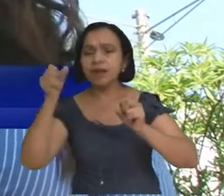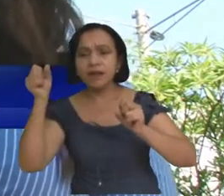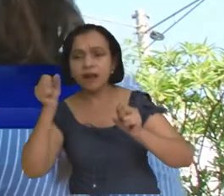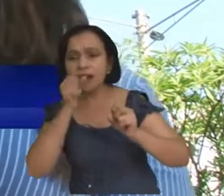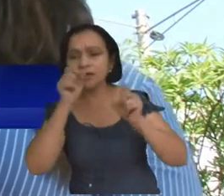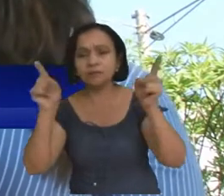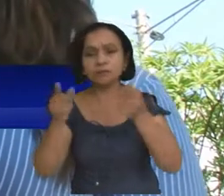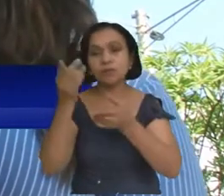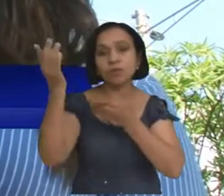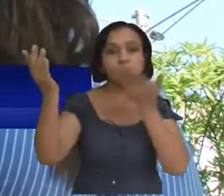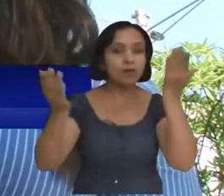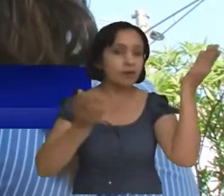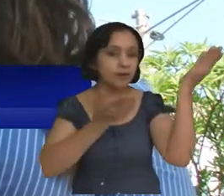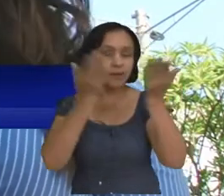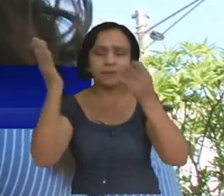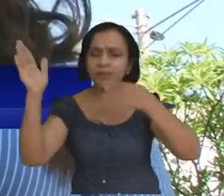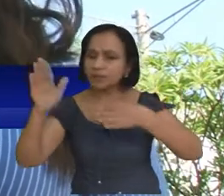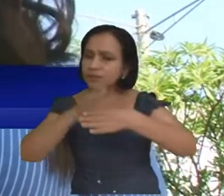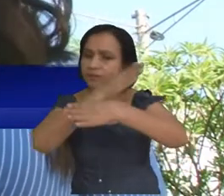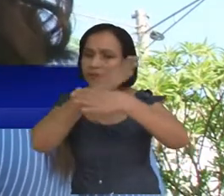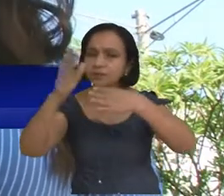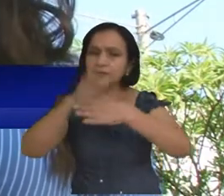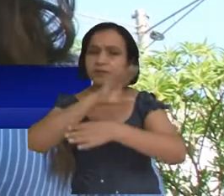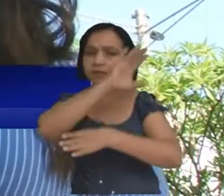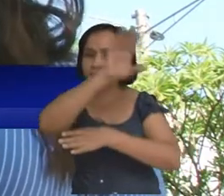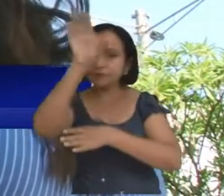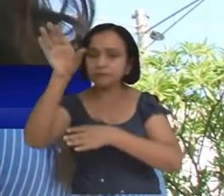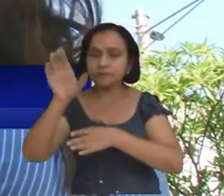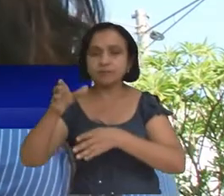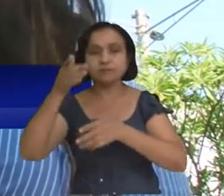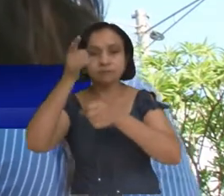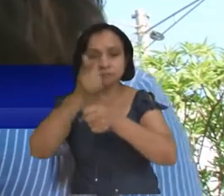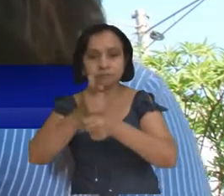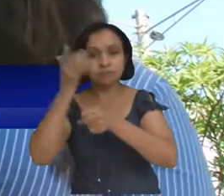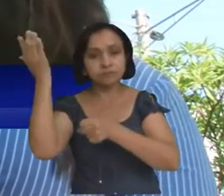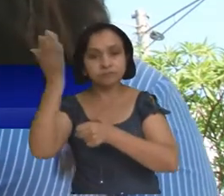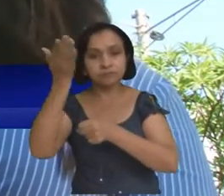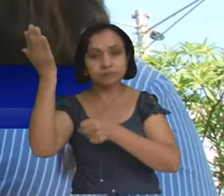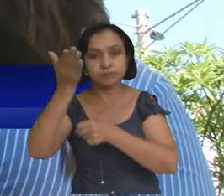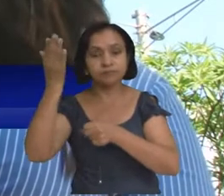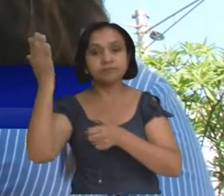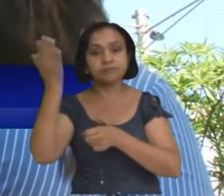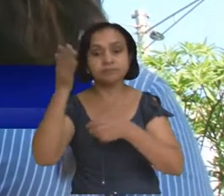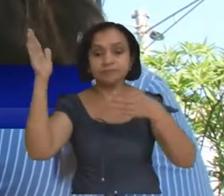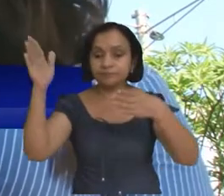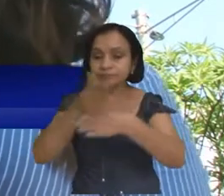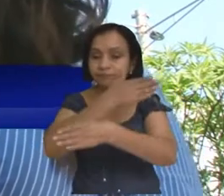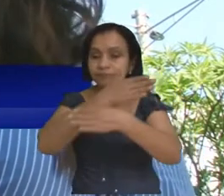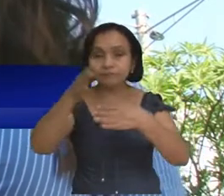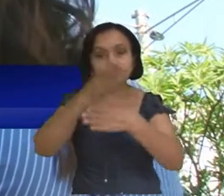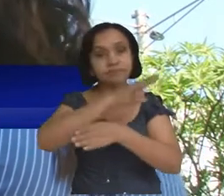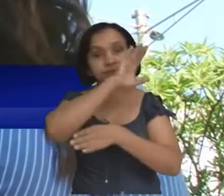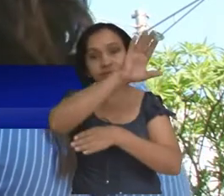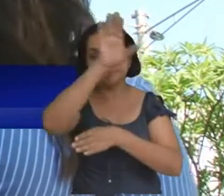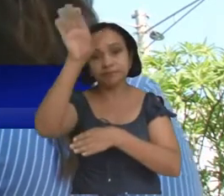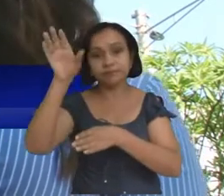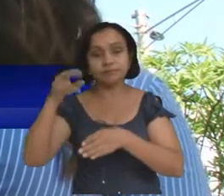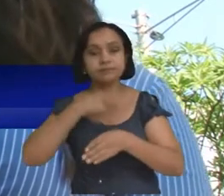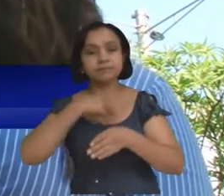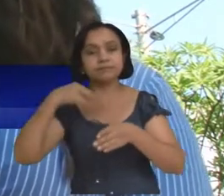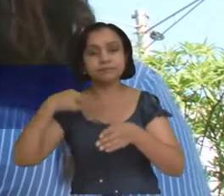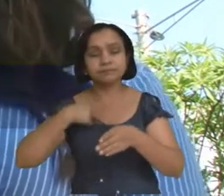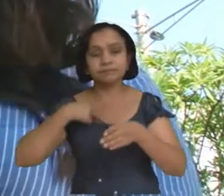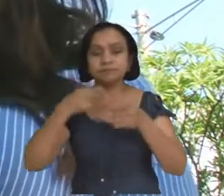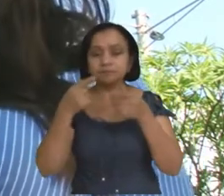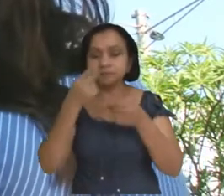tenemos poesía en todos los departamentos, también tenemos videoconferencias, tenemos conferencias también en todos los departamentos. Estaremos realizando